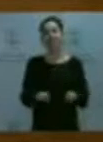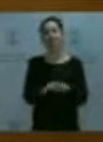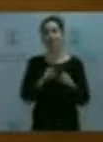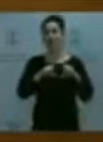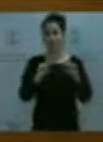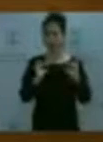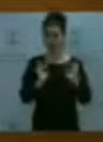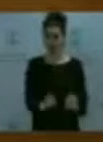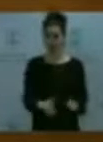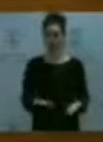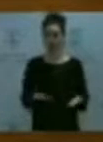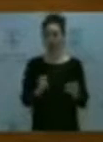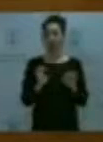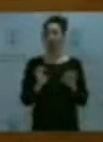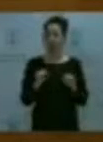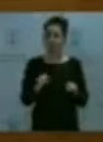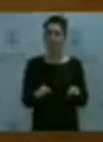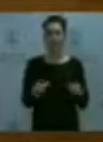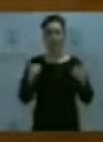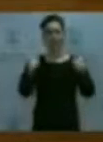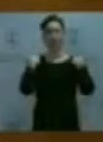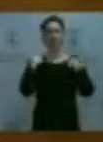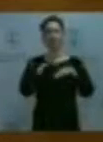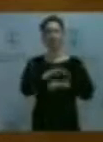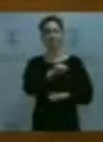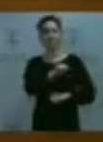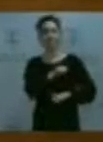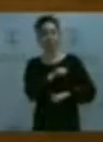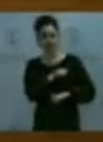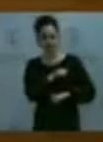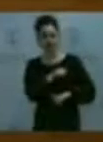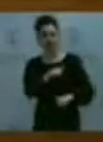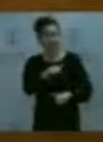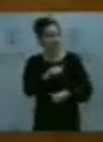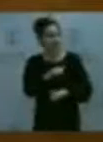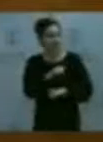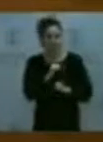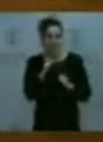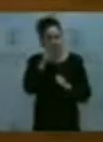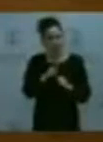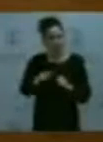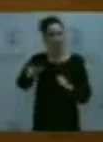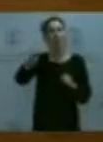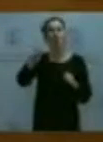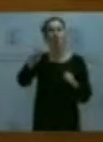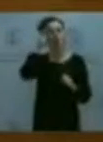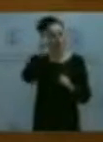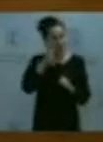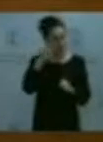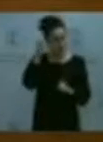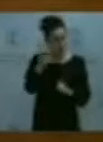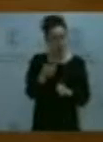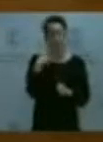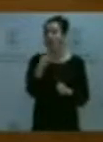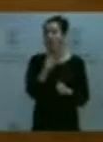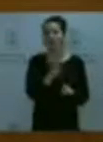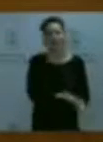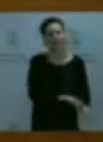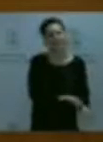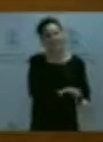el desempleo de larga duración, por los jóvenes que tienen que marchar de Asturias a otras comunidades